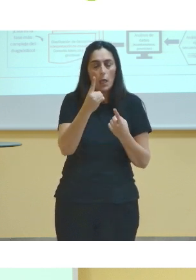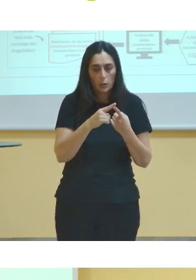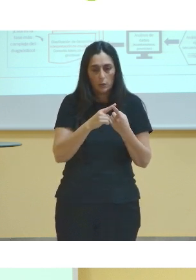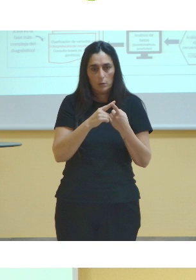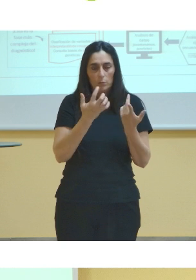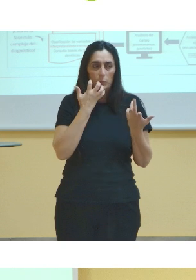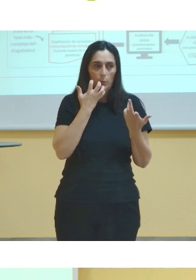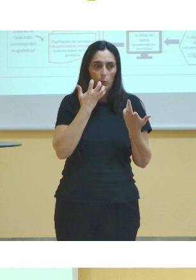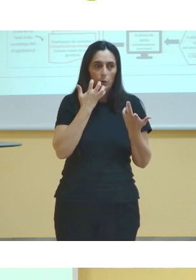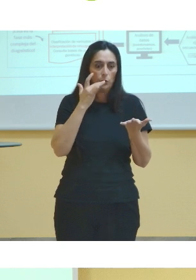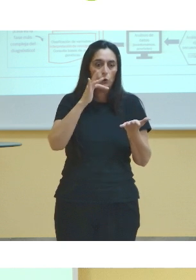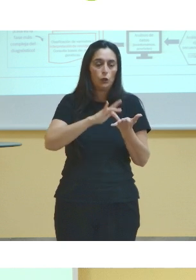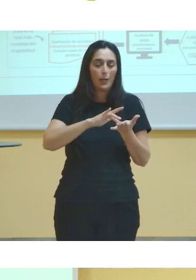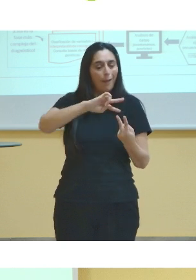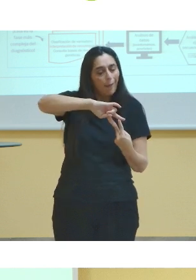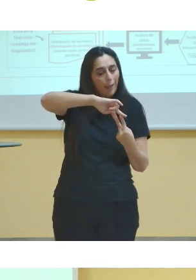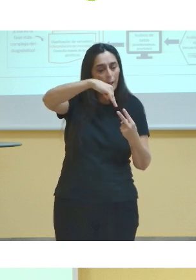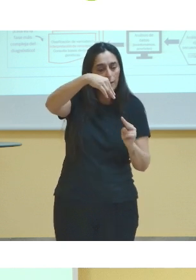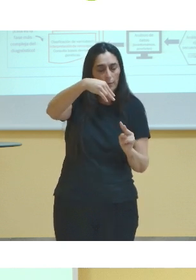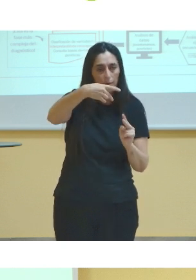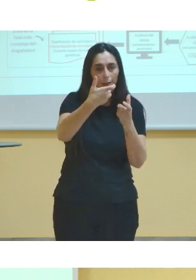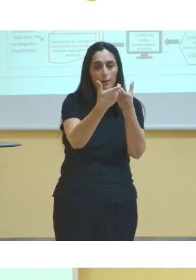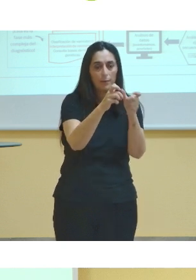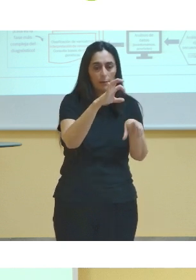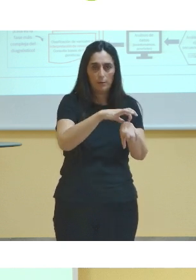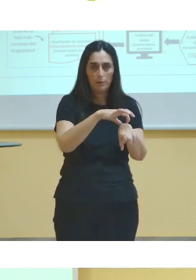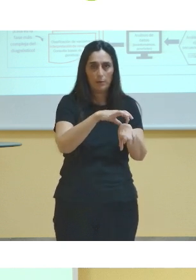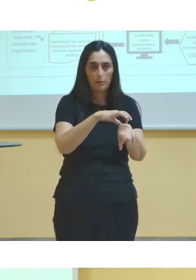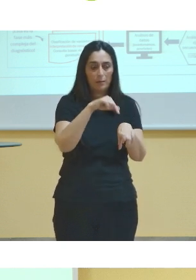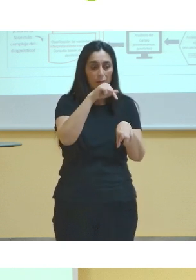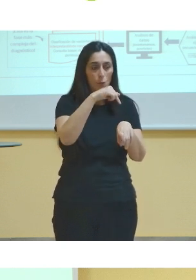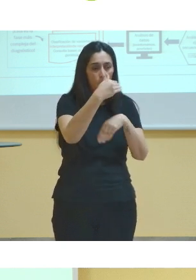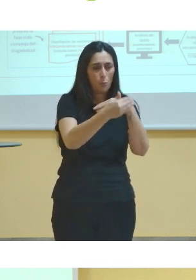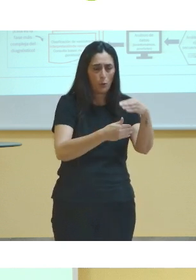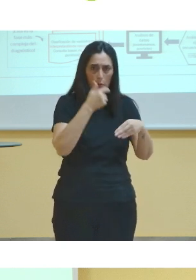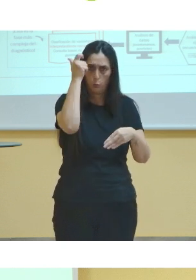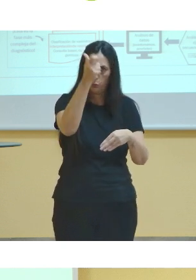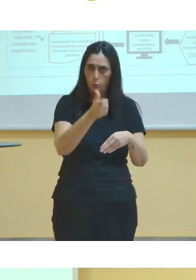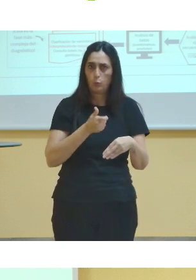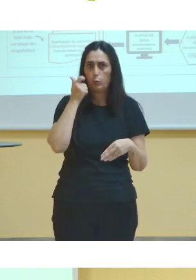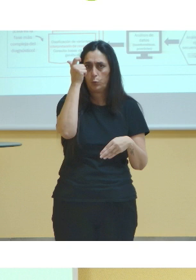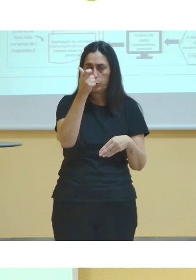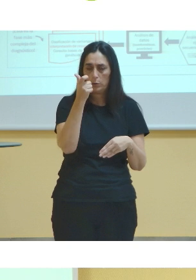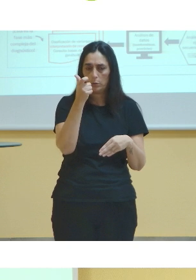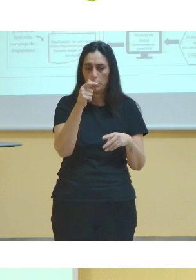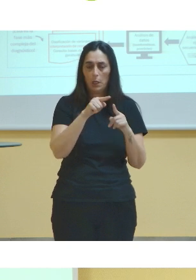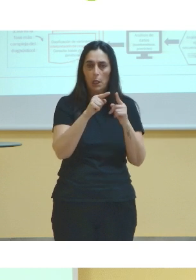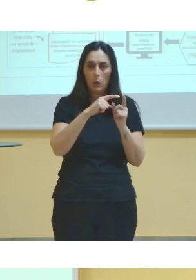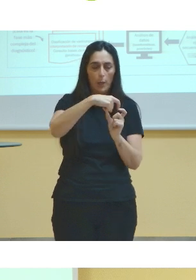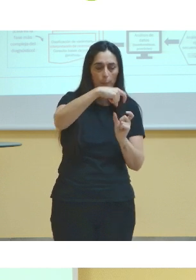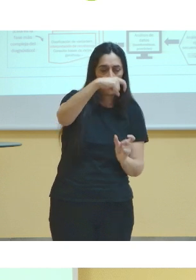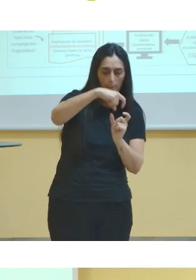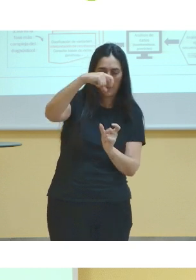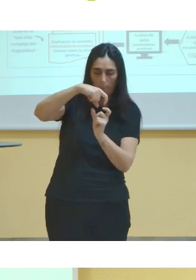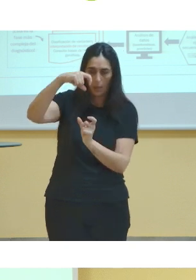un servicio de genética clínica, es que claro, todo este proceso dura mucho. Hay muchas secuencias, hay muchos